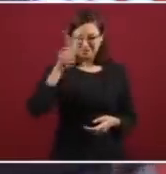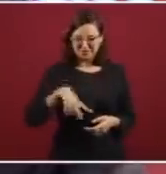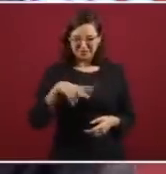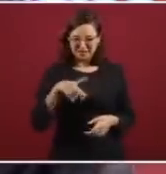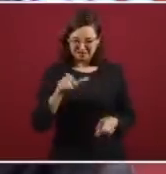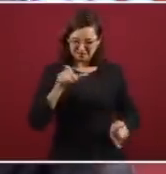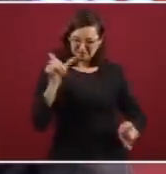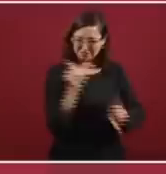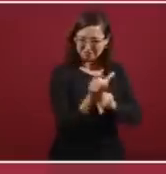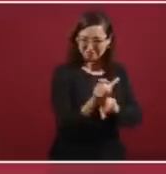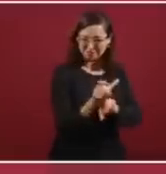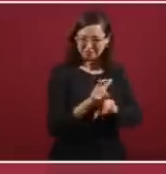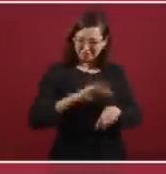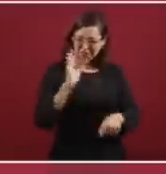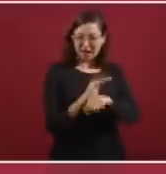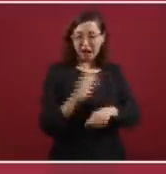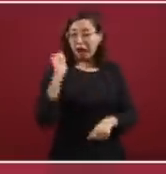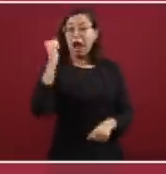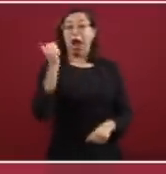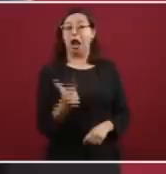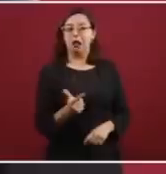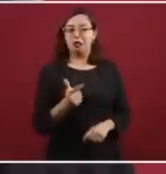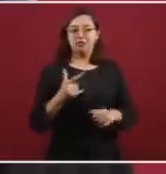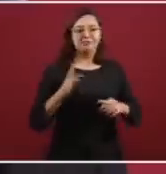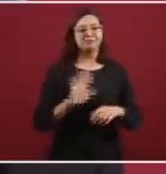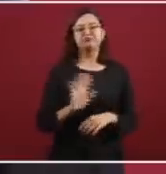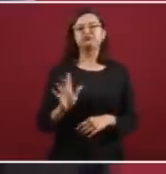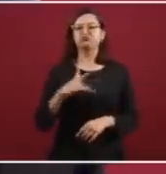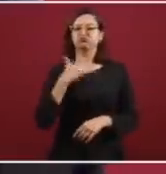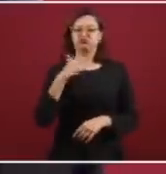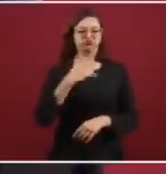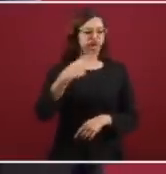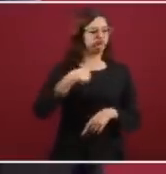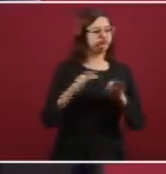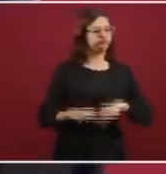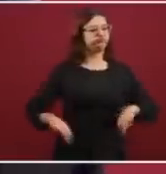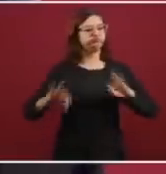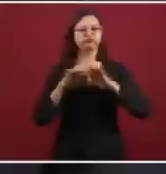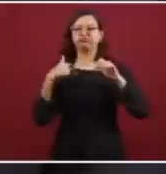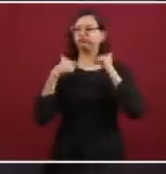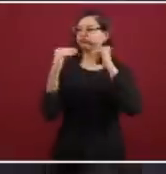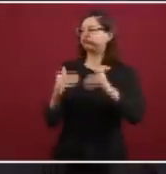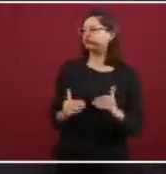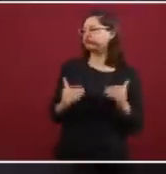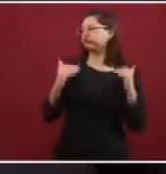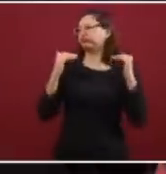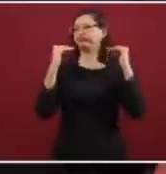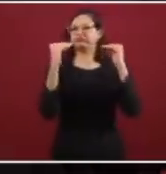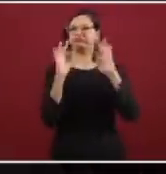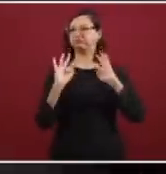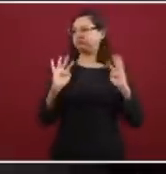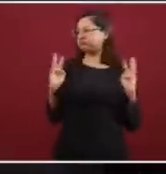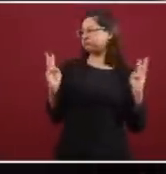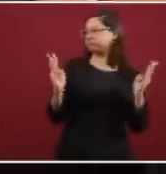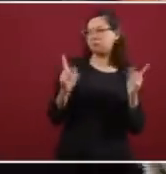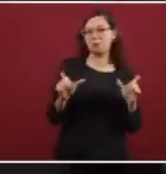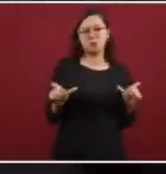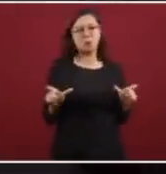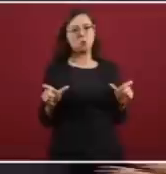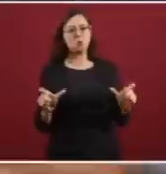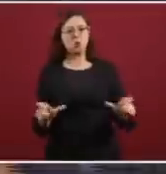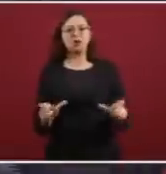algo, es que así se creen importantes. El estar rodeados